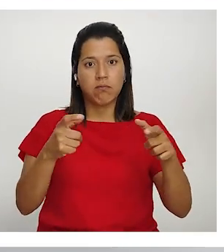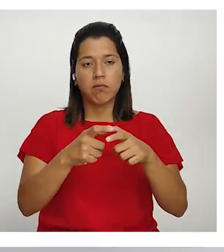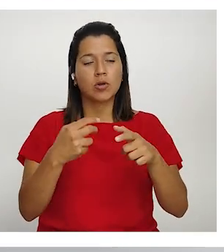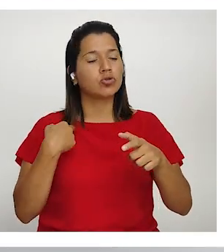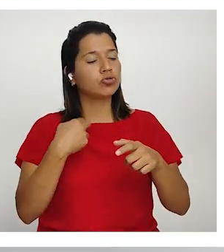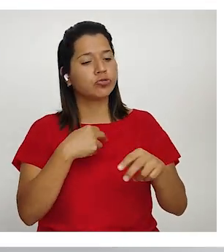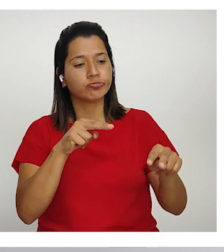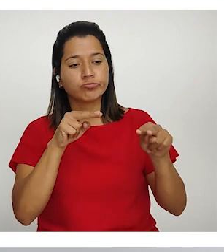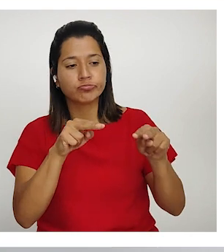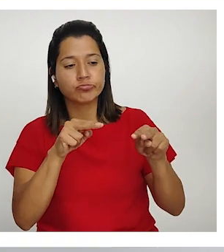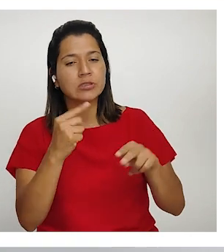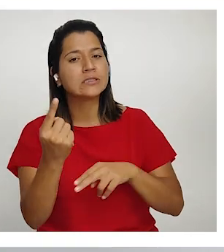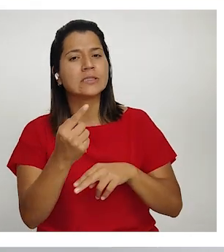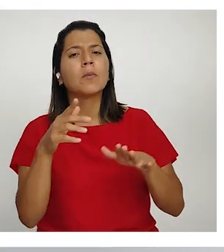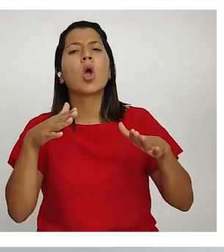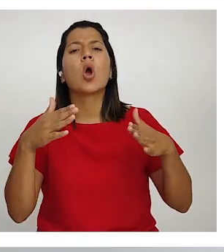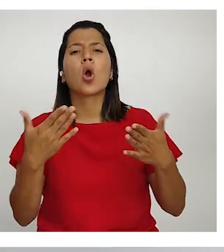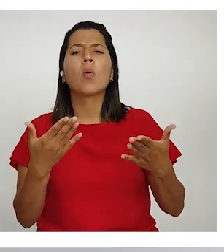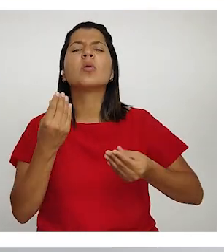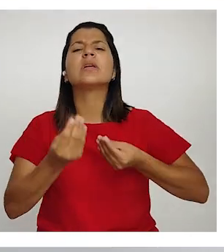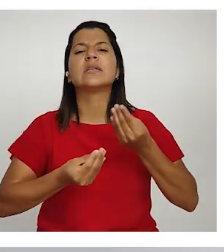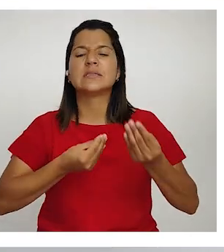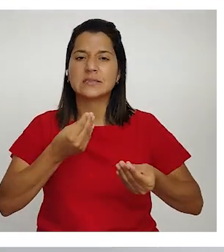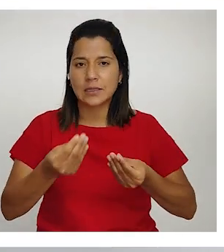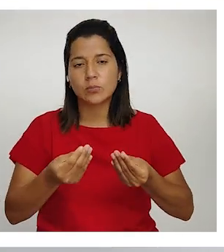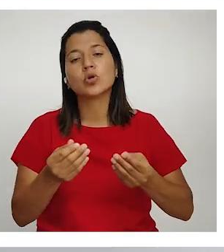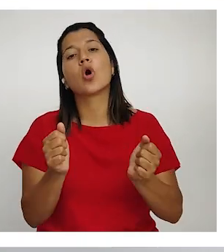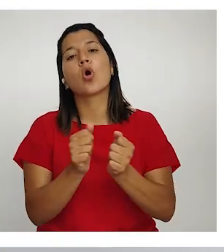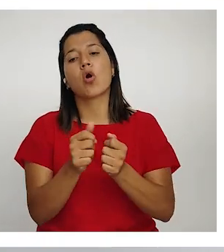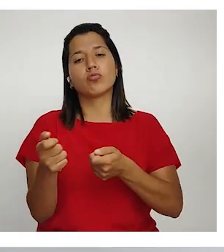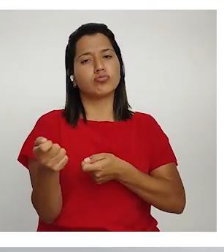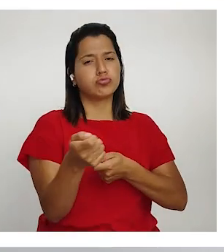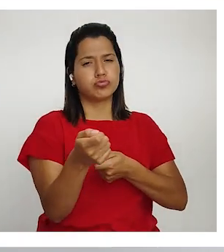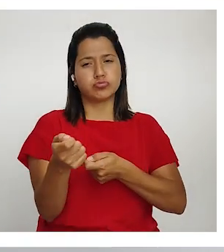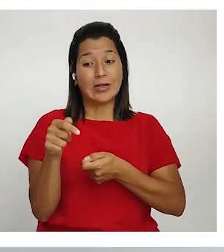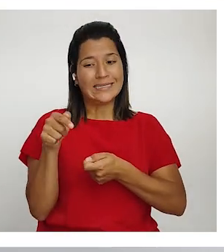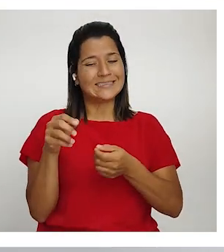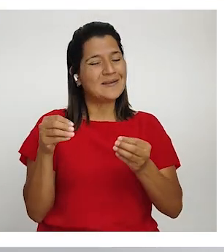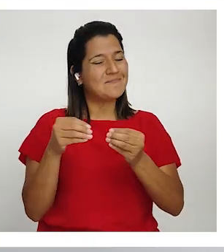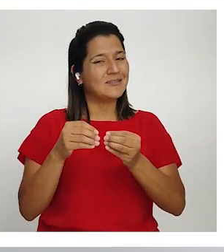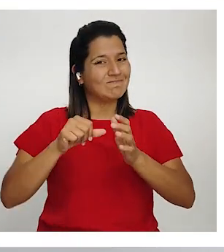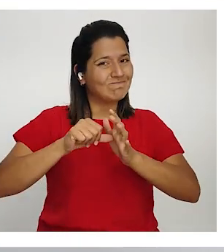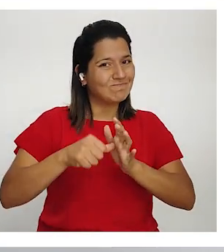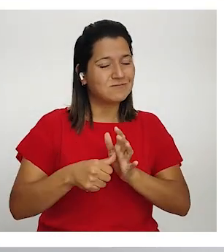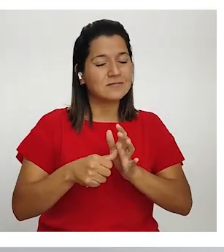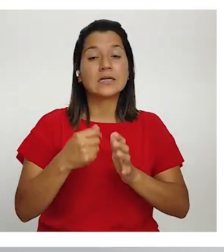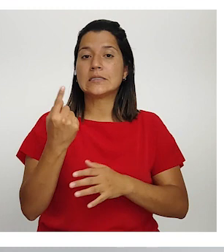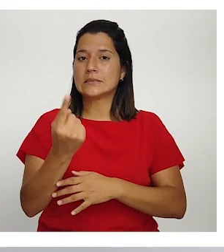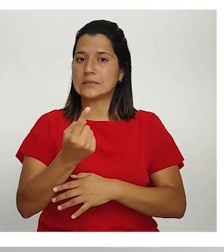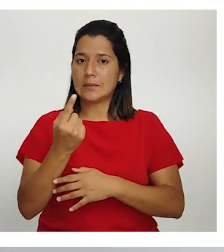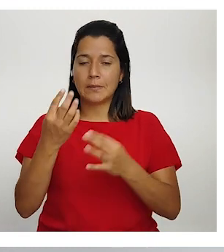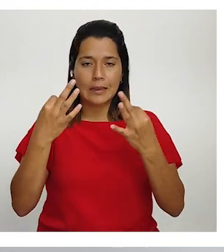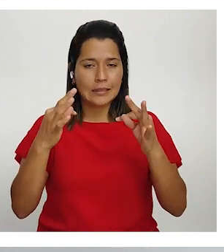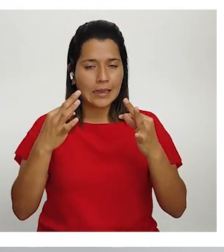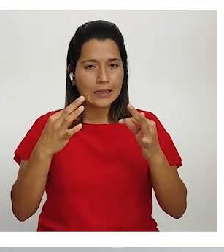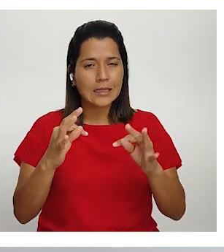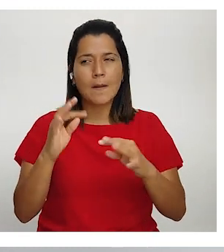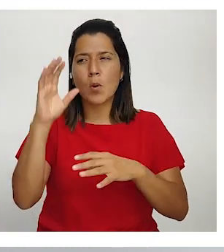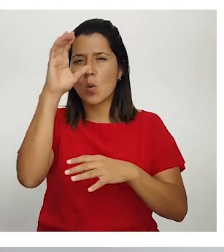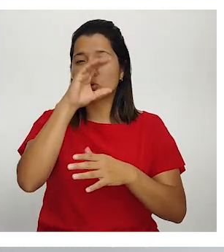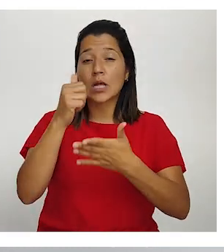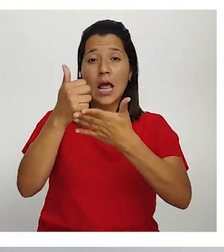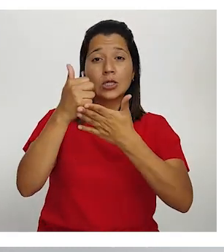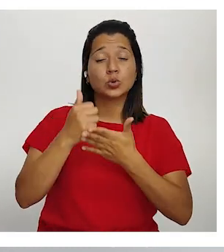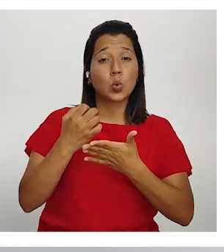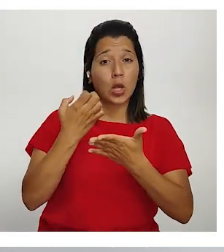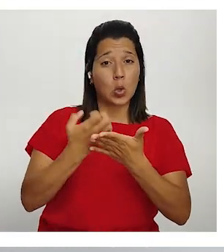por medio de fumigaciones. Entonces las fumigaciones van a intensificarse en este sentido. Siempre se está buscando la colaboración económica